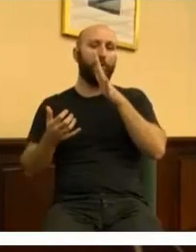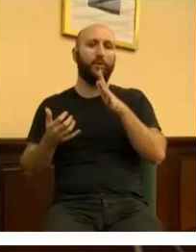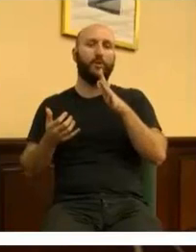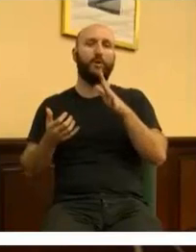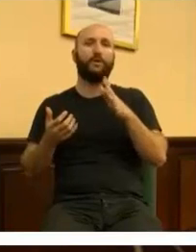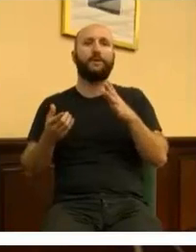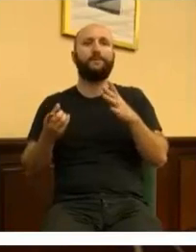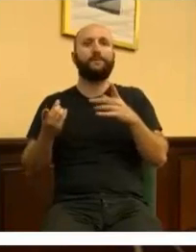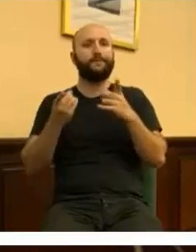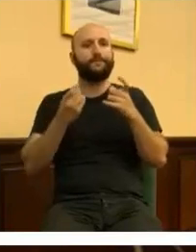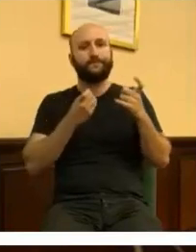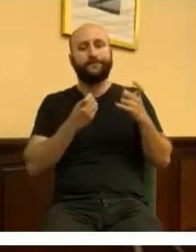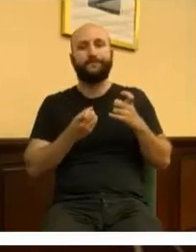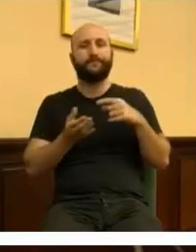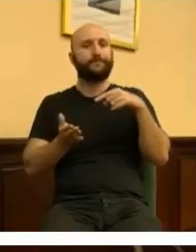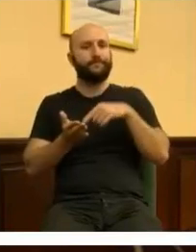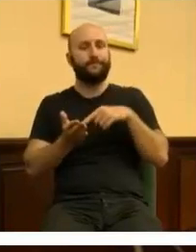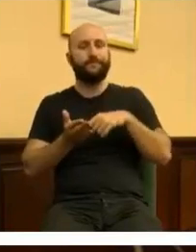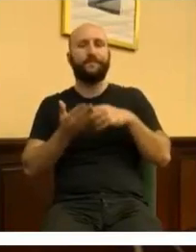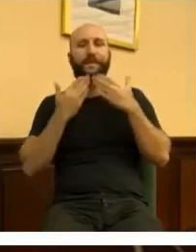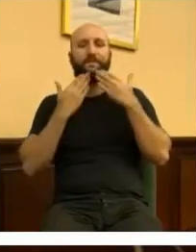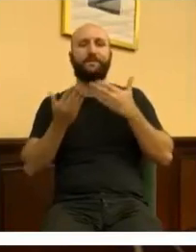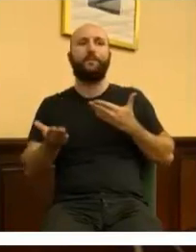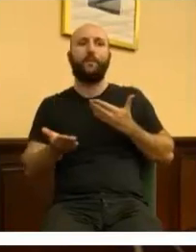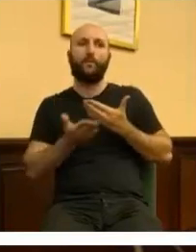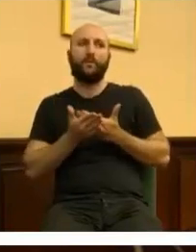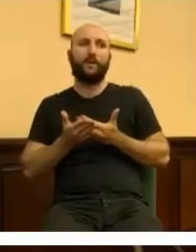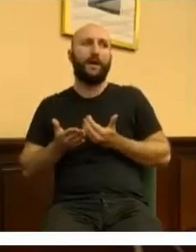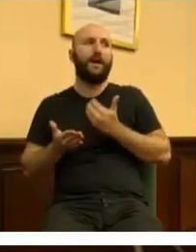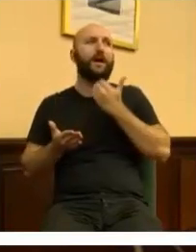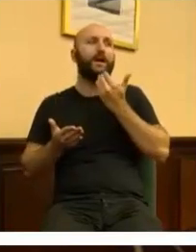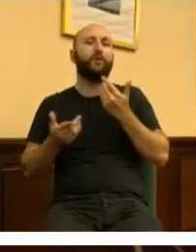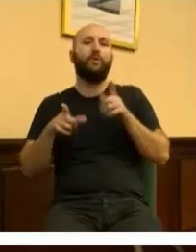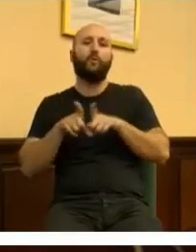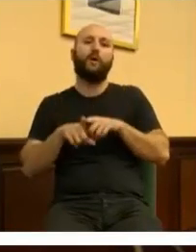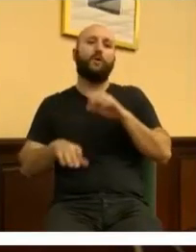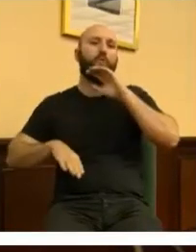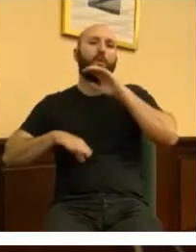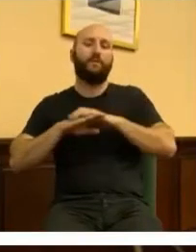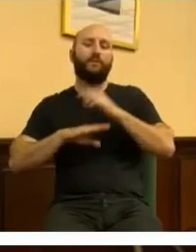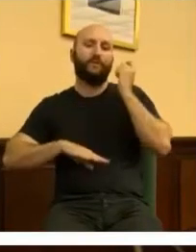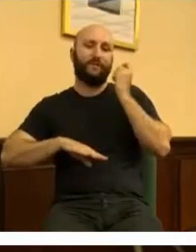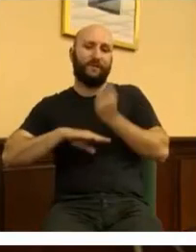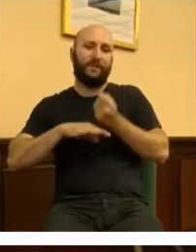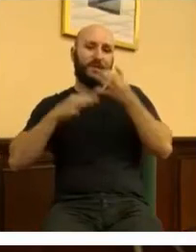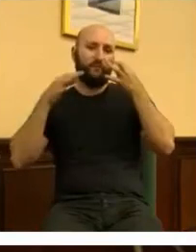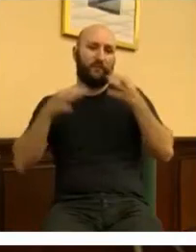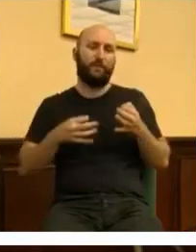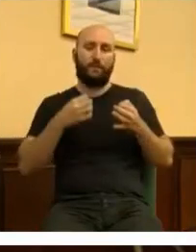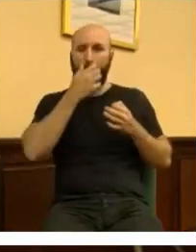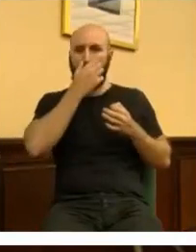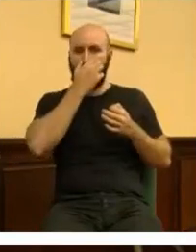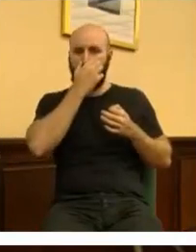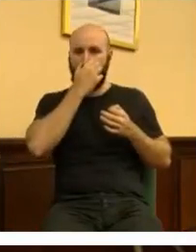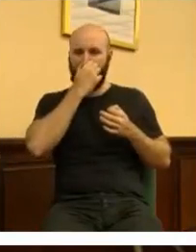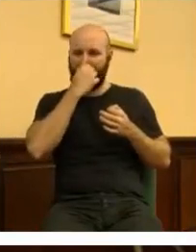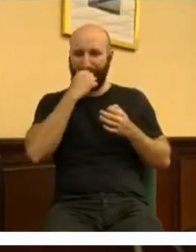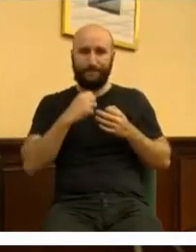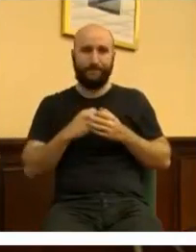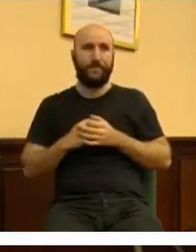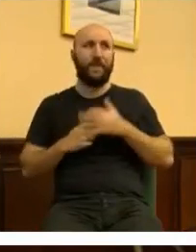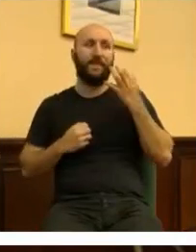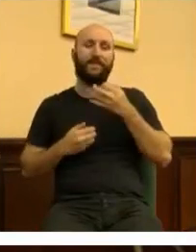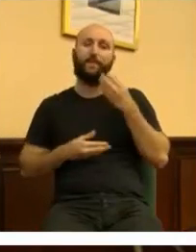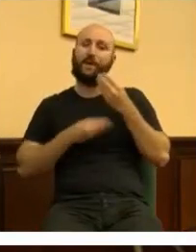sea necesario reclamar mediante una moción algo como el cumplimiento de una sentencia firme, algo que debería